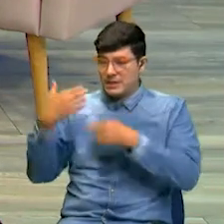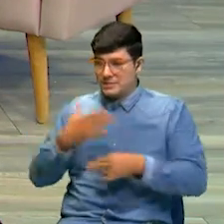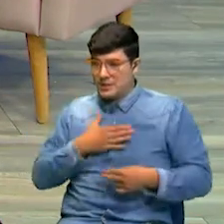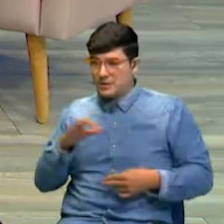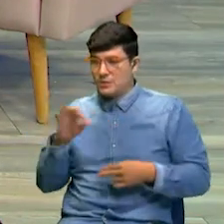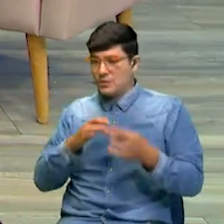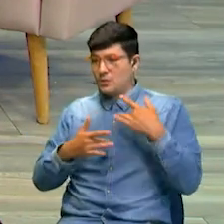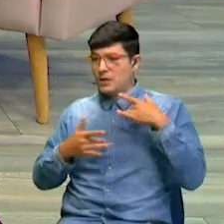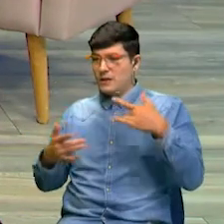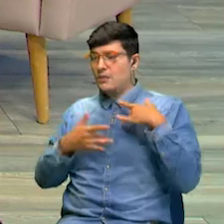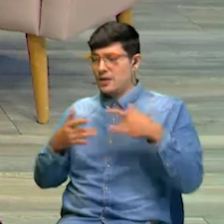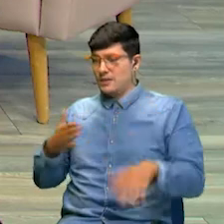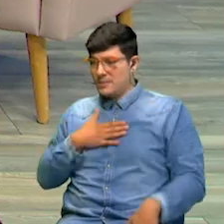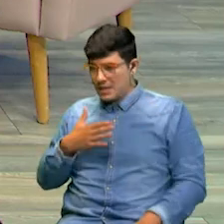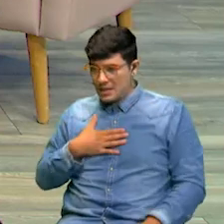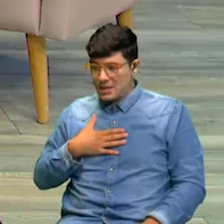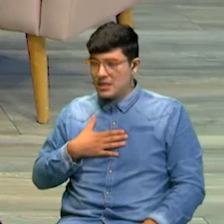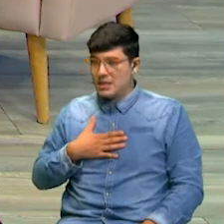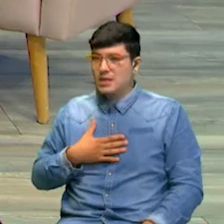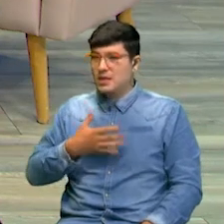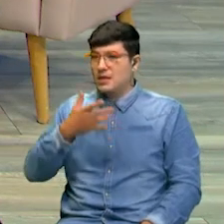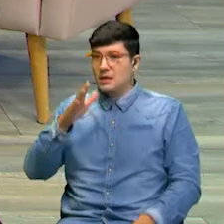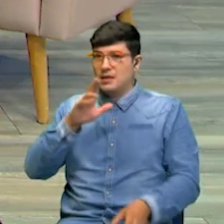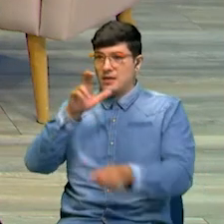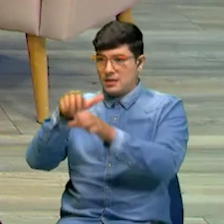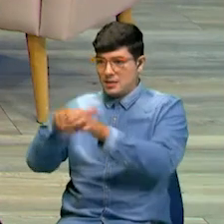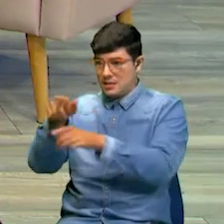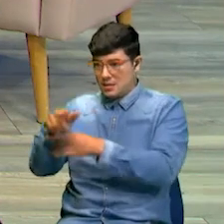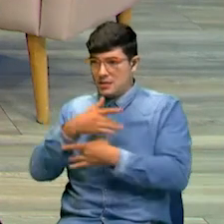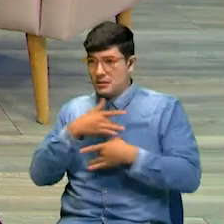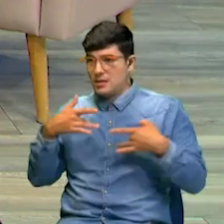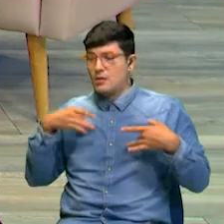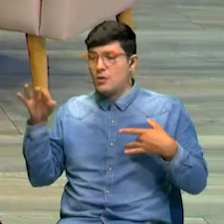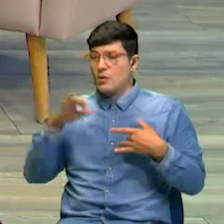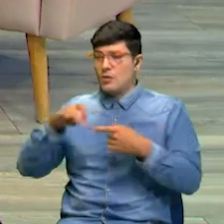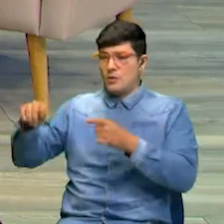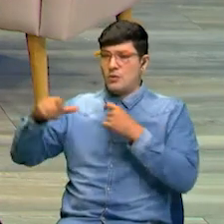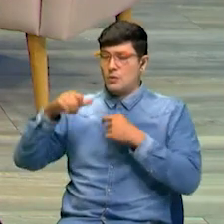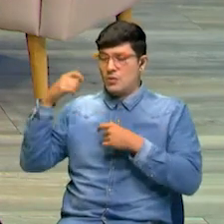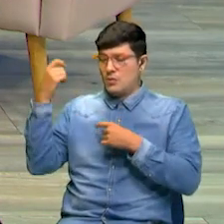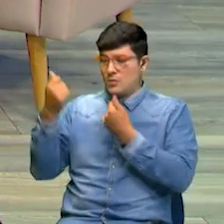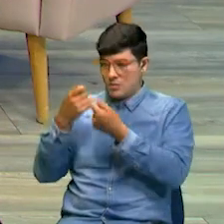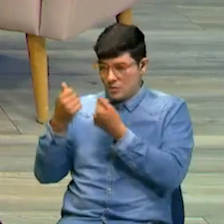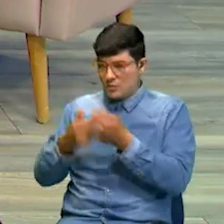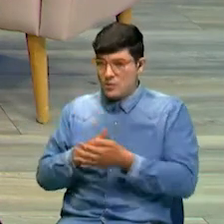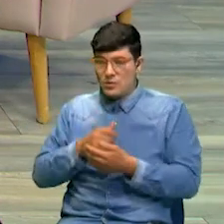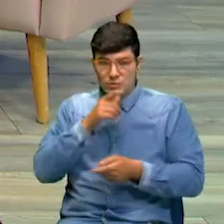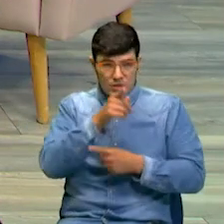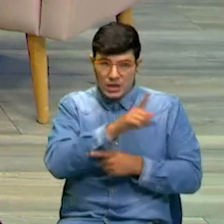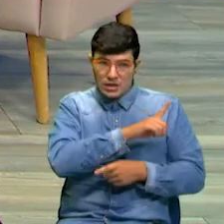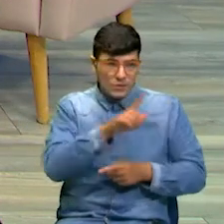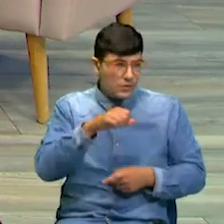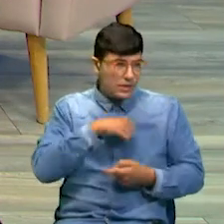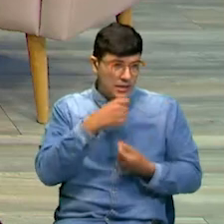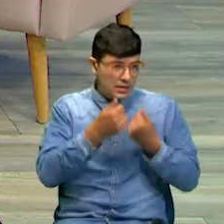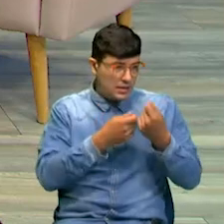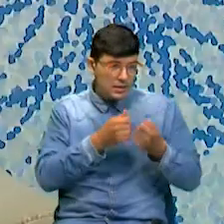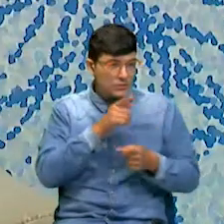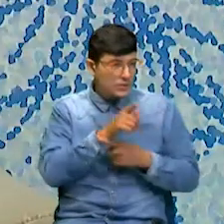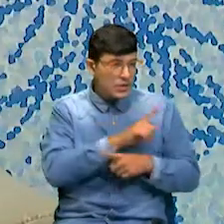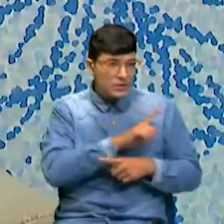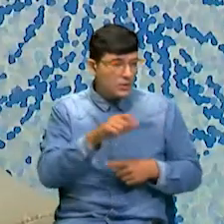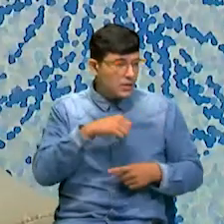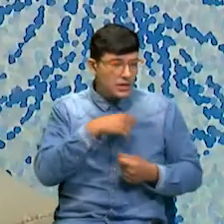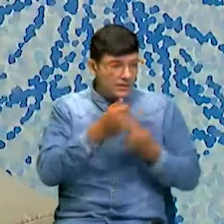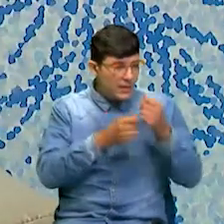una colaboración conmigo, tanto en el seguro como en lo económico. Usted no tiene ingresos, doña Mercedes, usted no